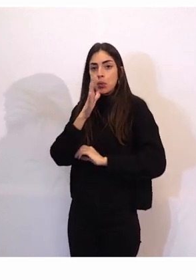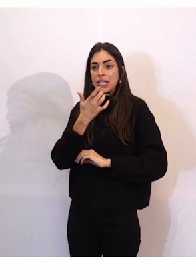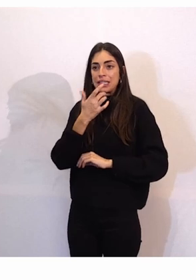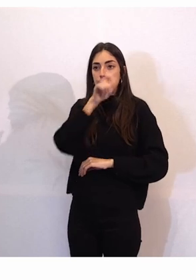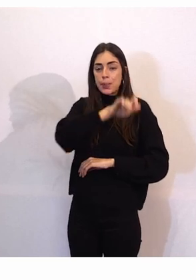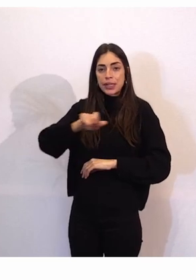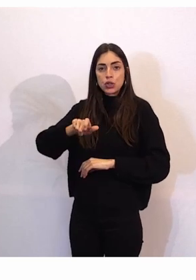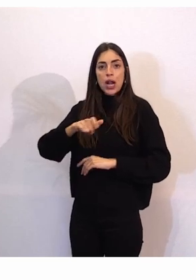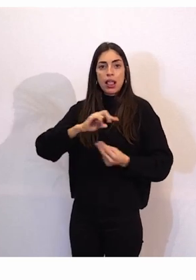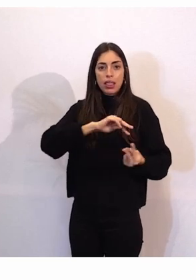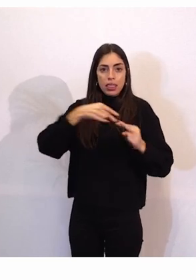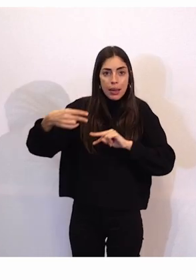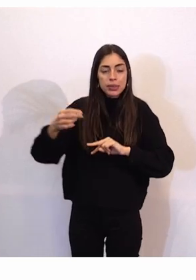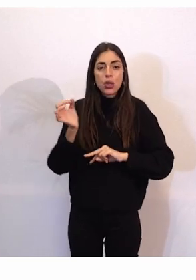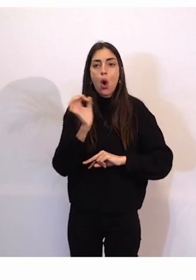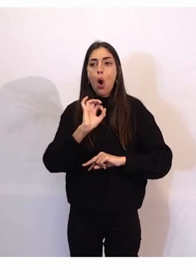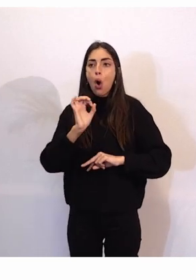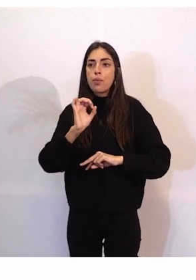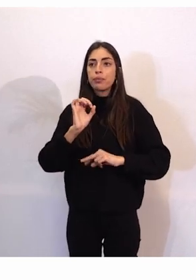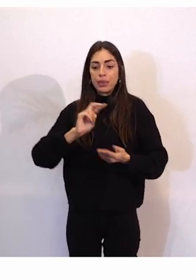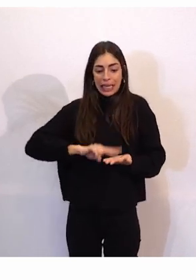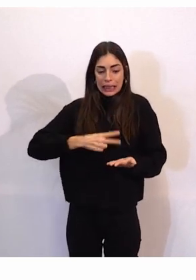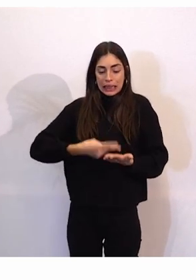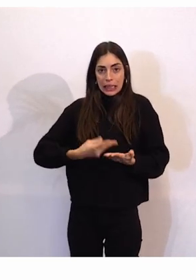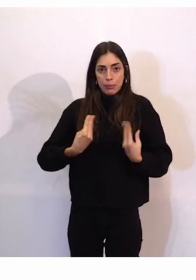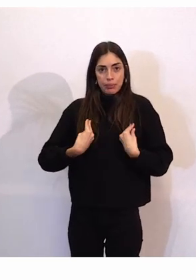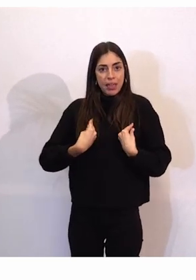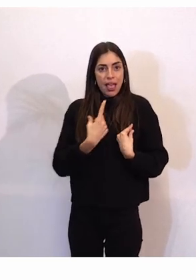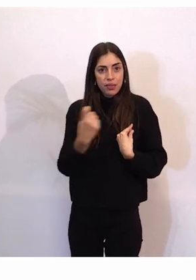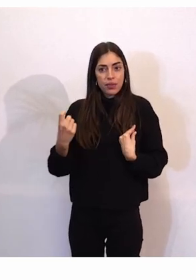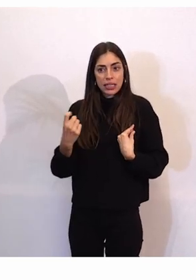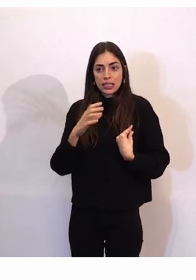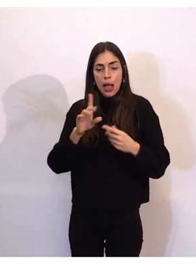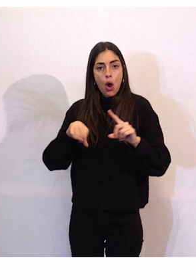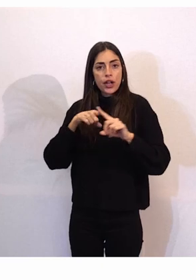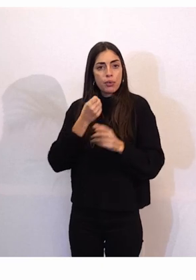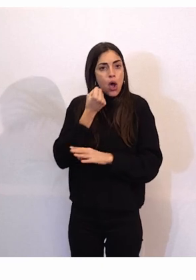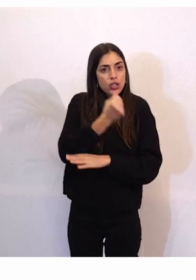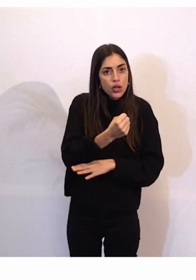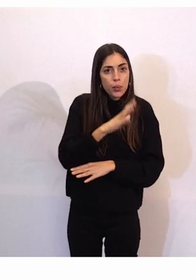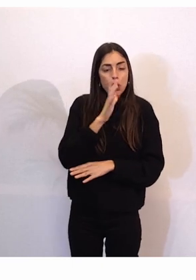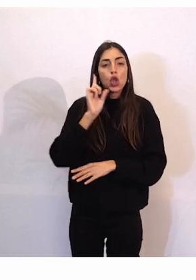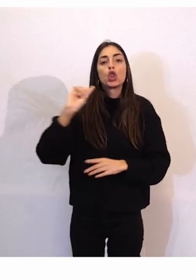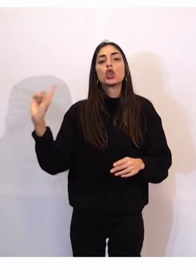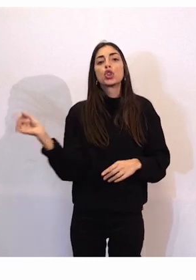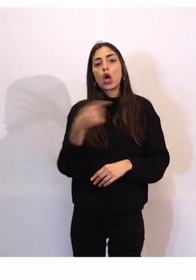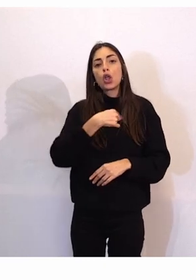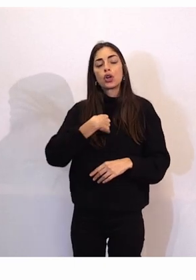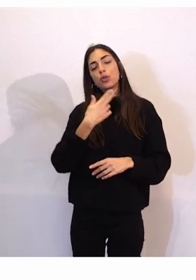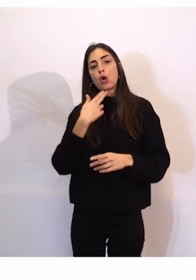o en un círculo de apoyo, pues tiene que estar el intérprete vital. No tienen que ser todos intérpretes vitales en un círculo de apoyo, pero